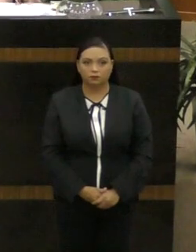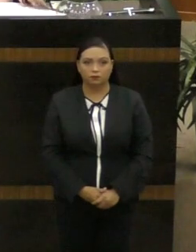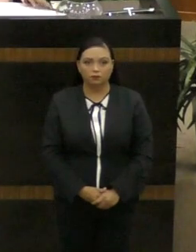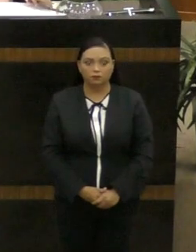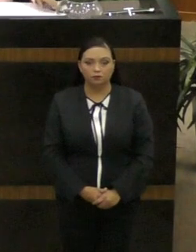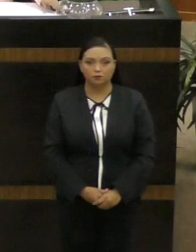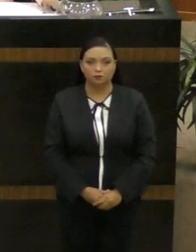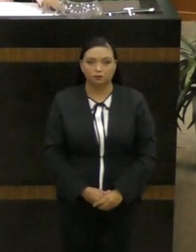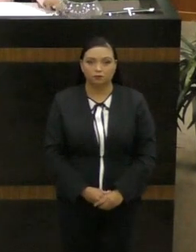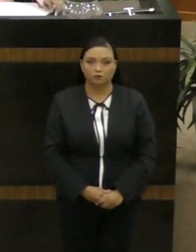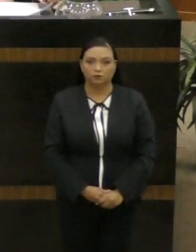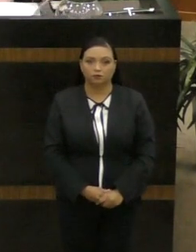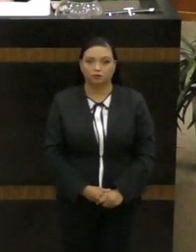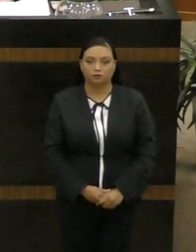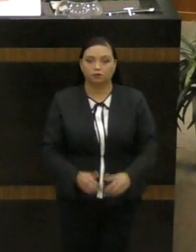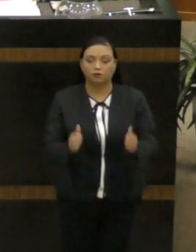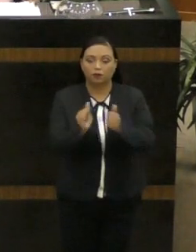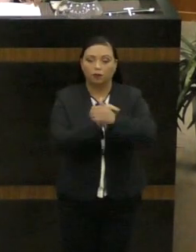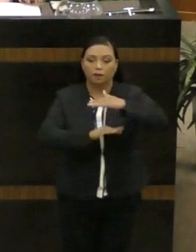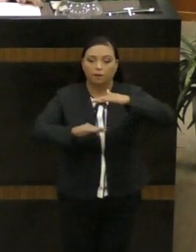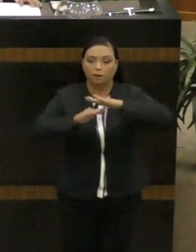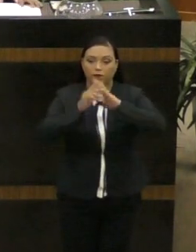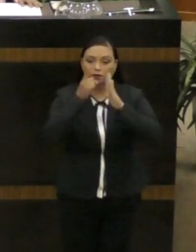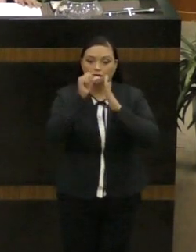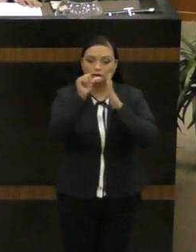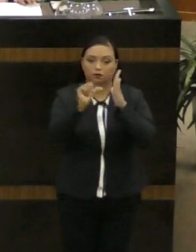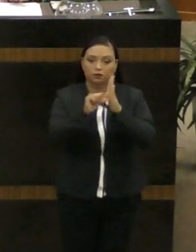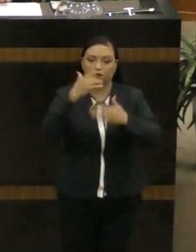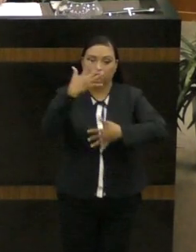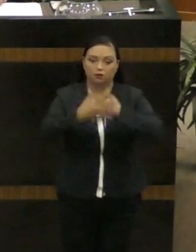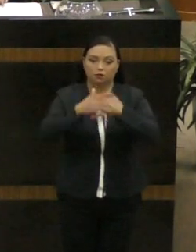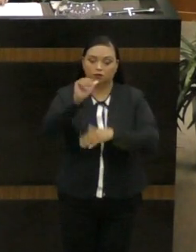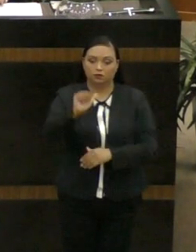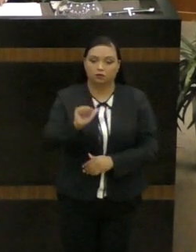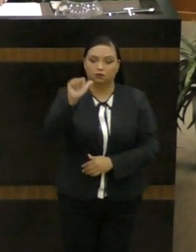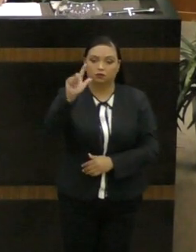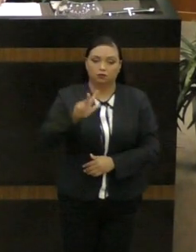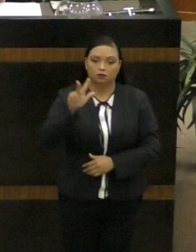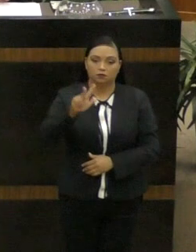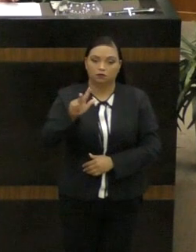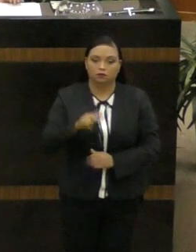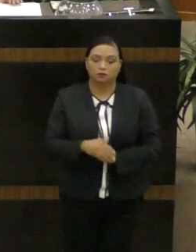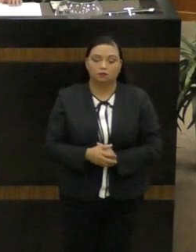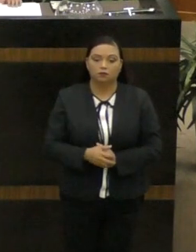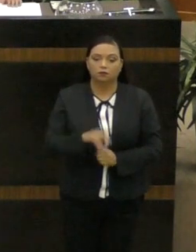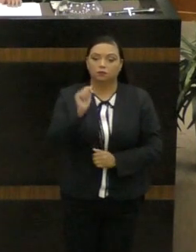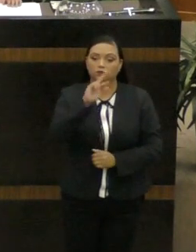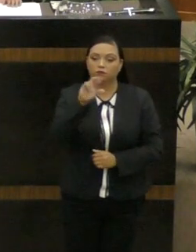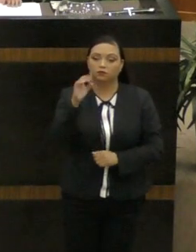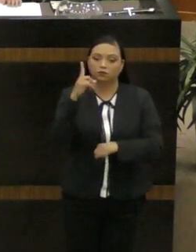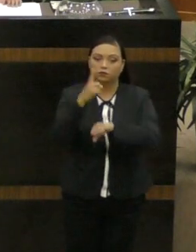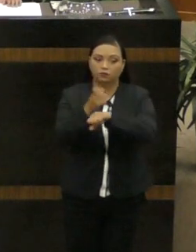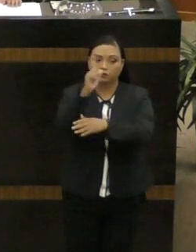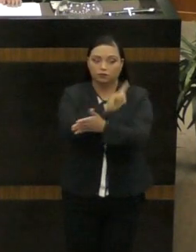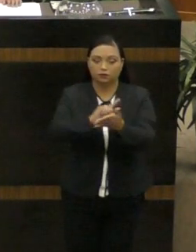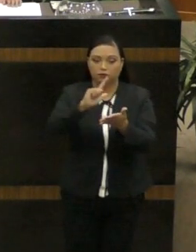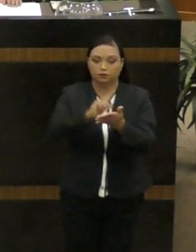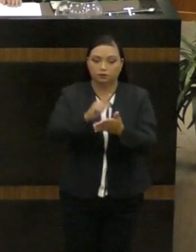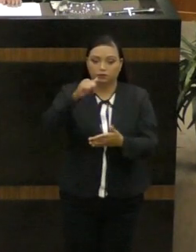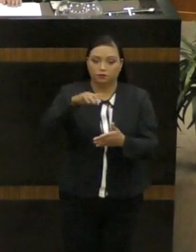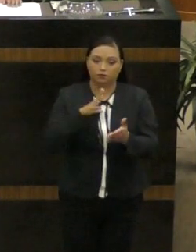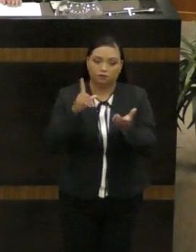Honorable pleno legislativo, con fundamento en los dispuestos en los artículos 15, 16 y 18, párrafo 1 de la ley de